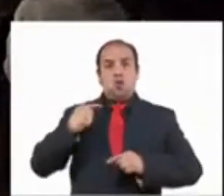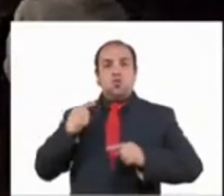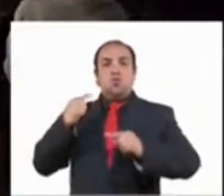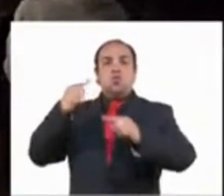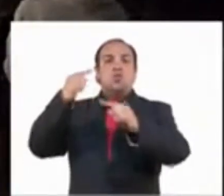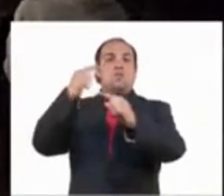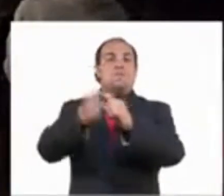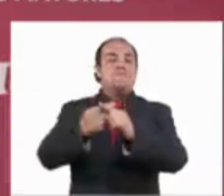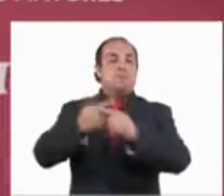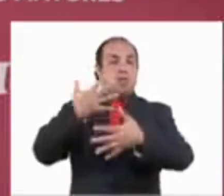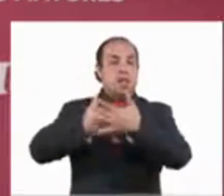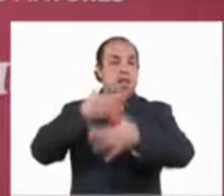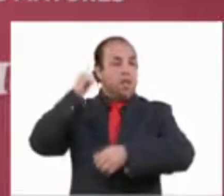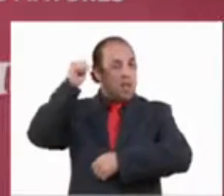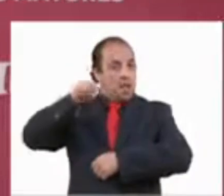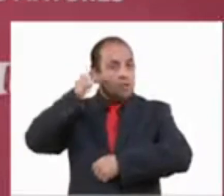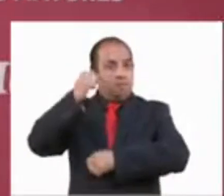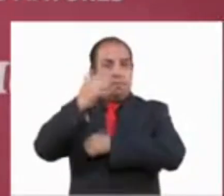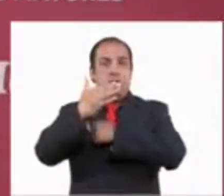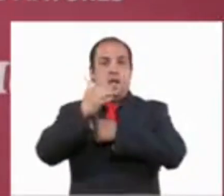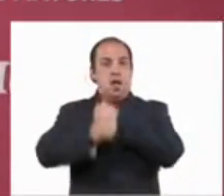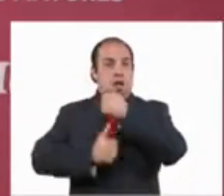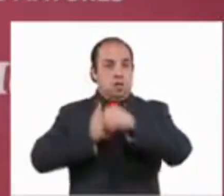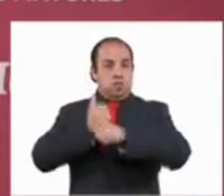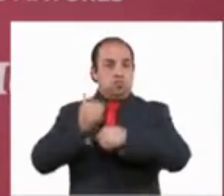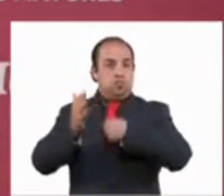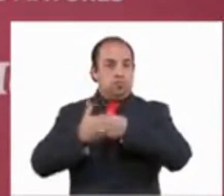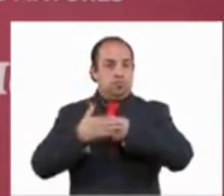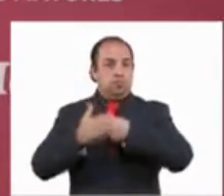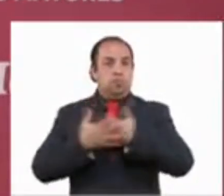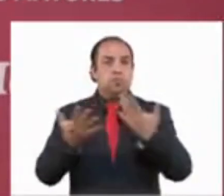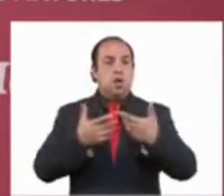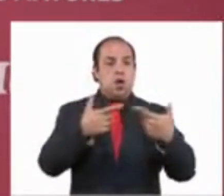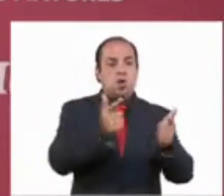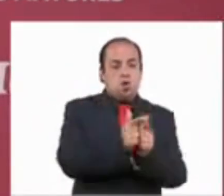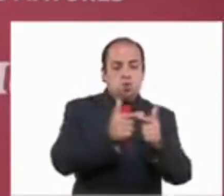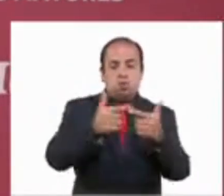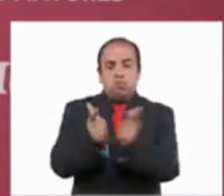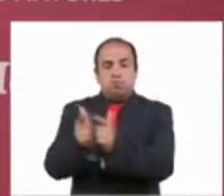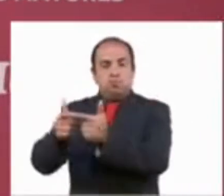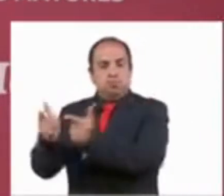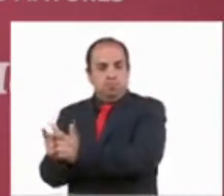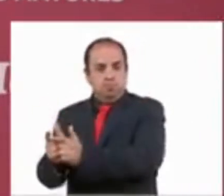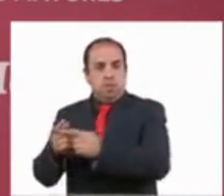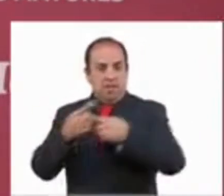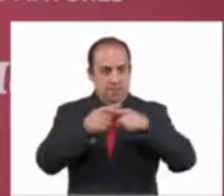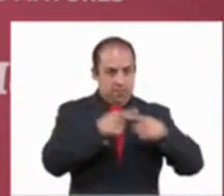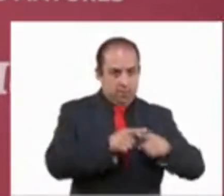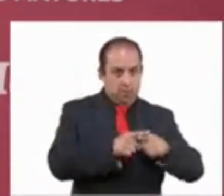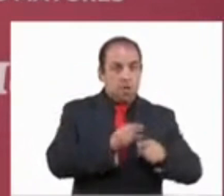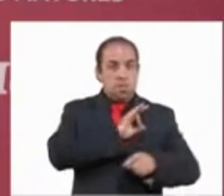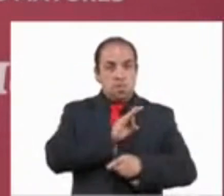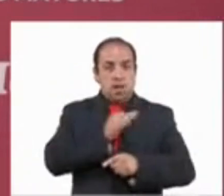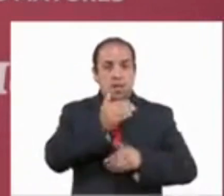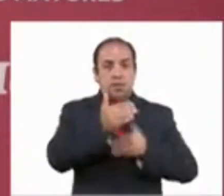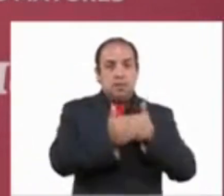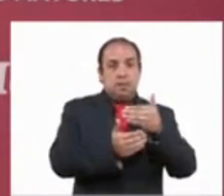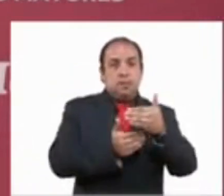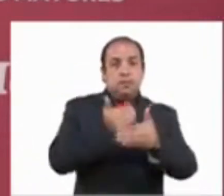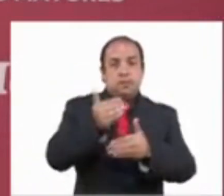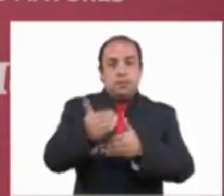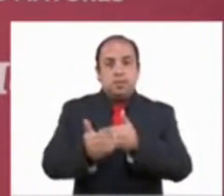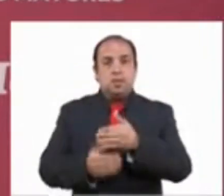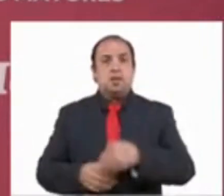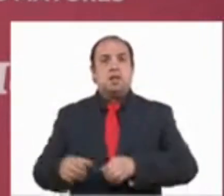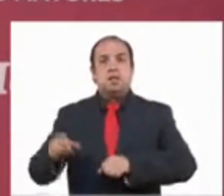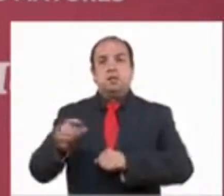abril del próximo año. Y lo vamos a hacer en pequeños grupos para poder ir avanzando a lo largo de los